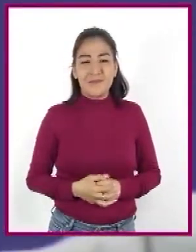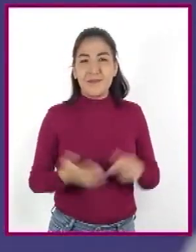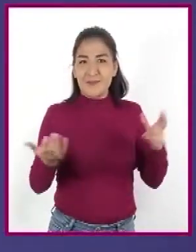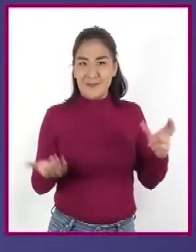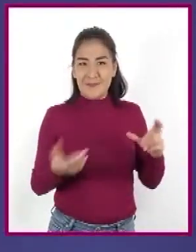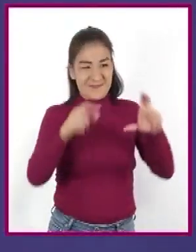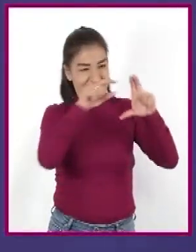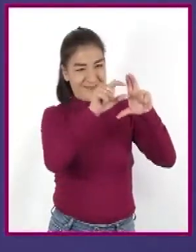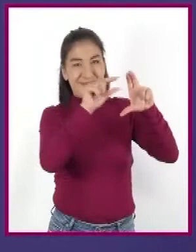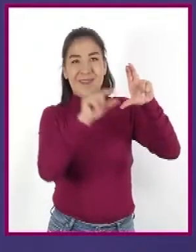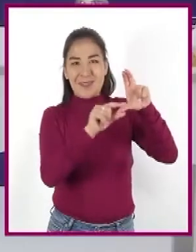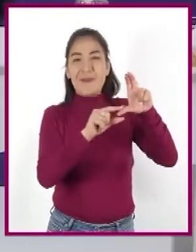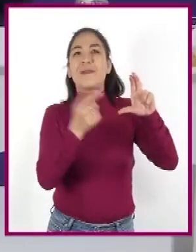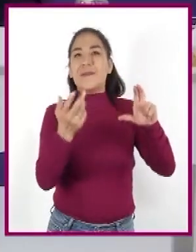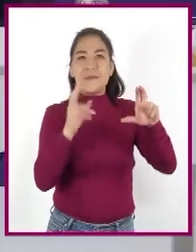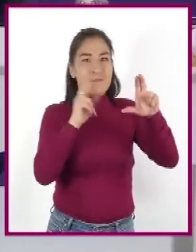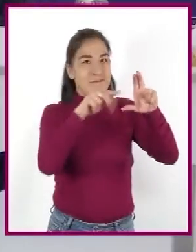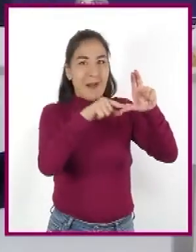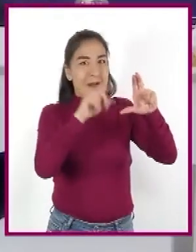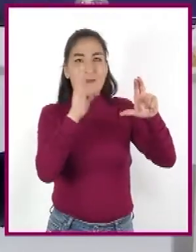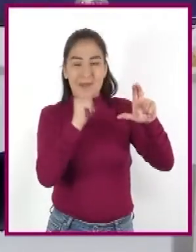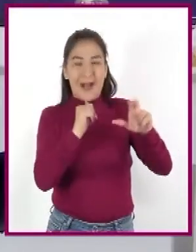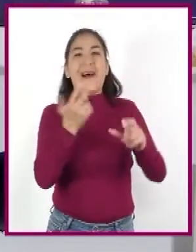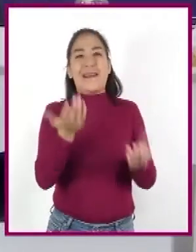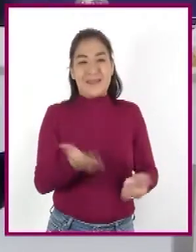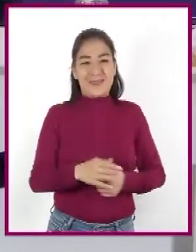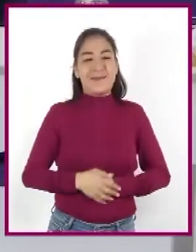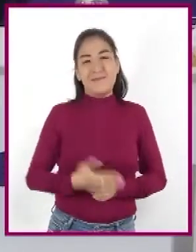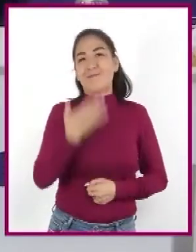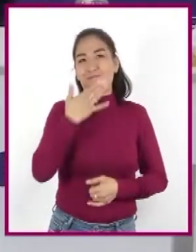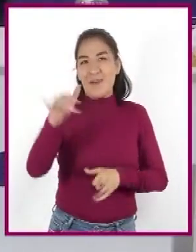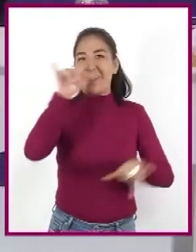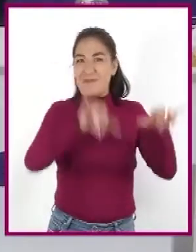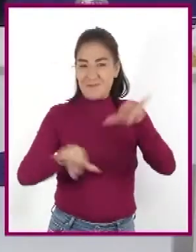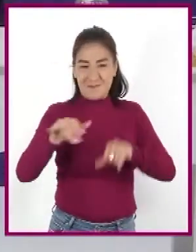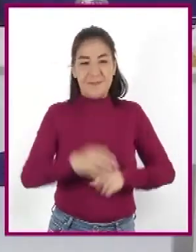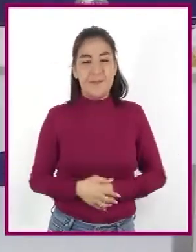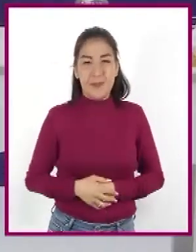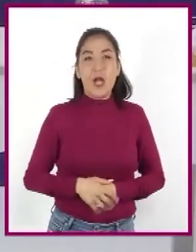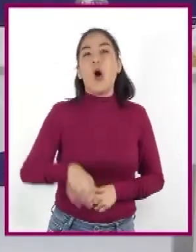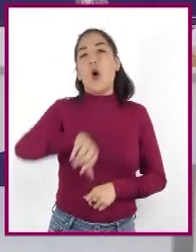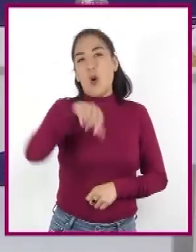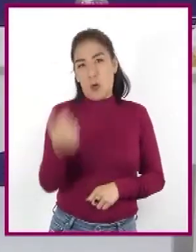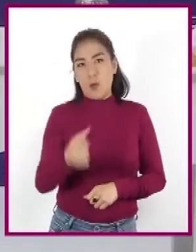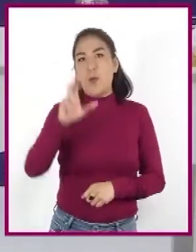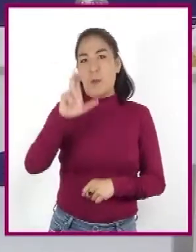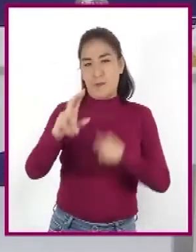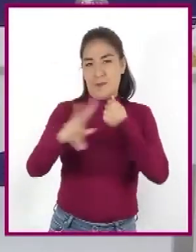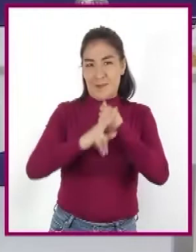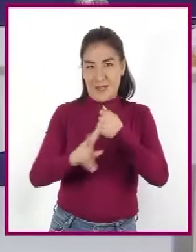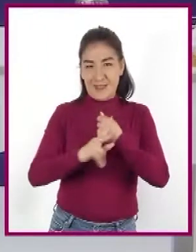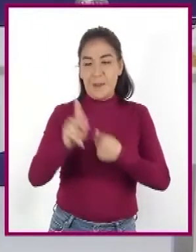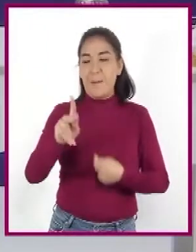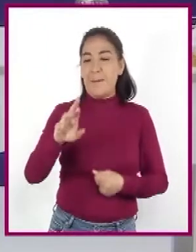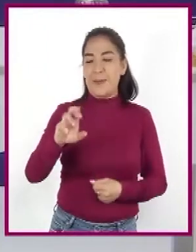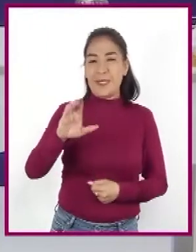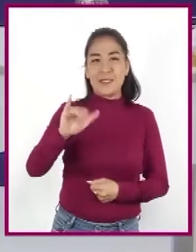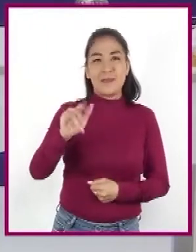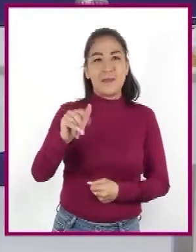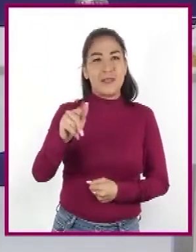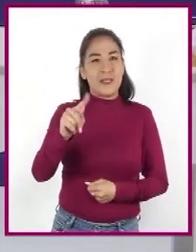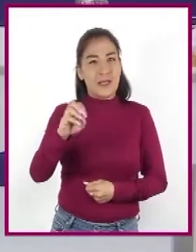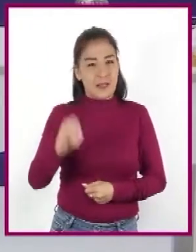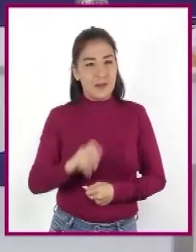Excelente experimento, maestro. Muy bien. Ahora, en un vaso de precipitados vamos a preparar una disolución